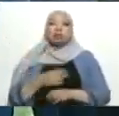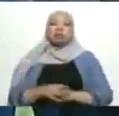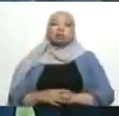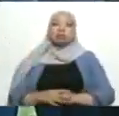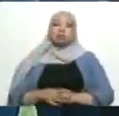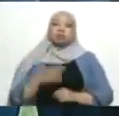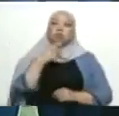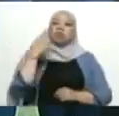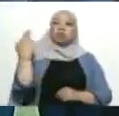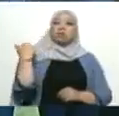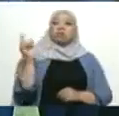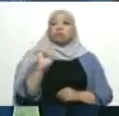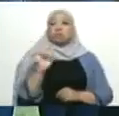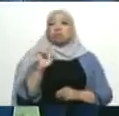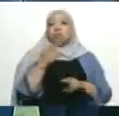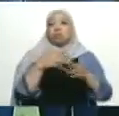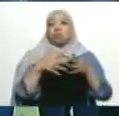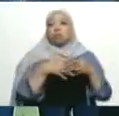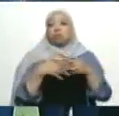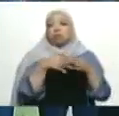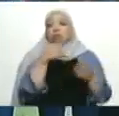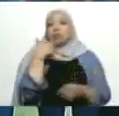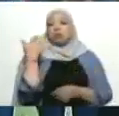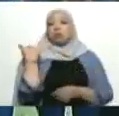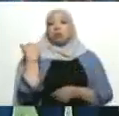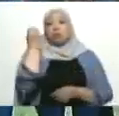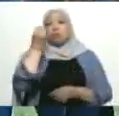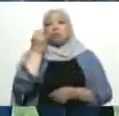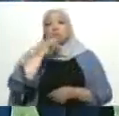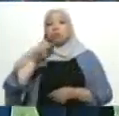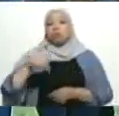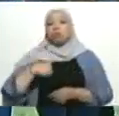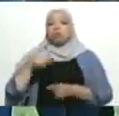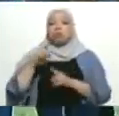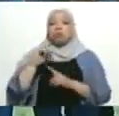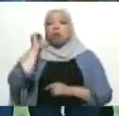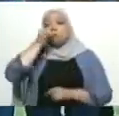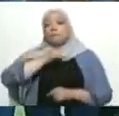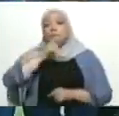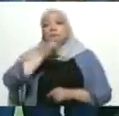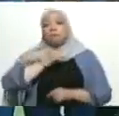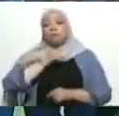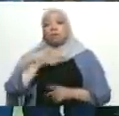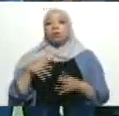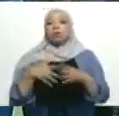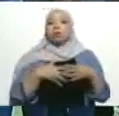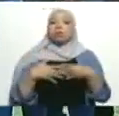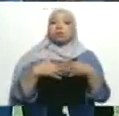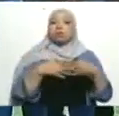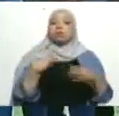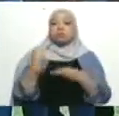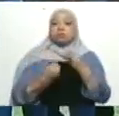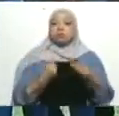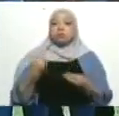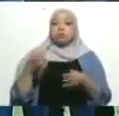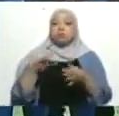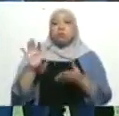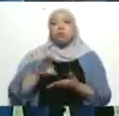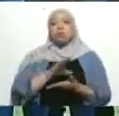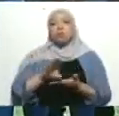arrogancia. Arrogancia la de ellos, que creyeron que nosotros nos íbamos a rendir. Arrogancia la de ellos, que creyendo que con un